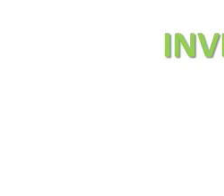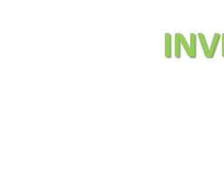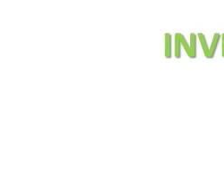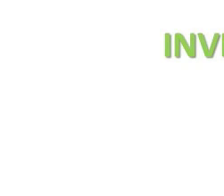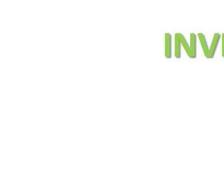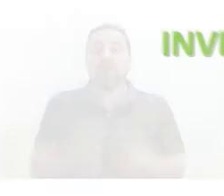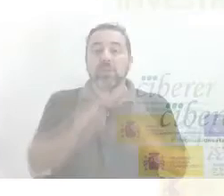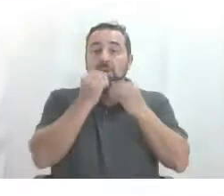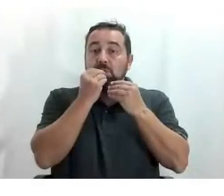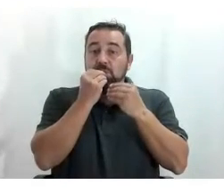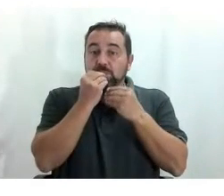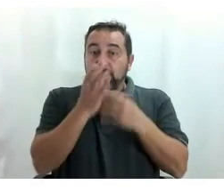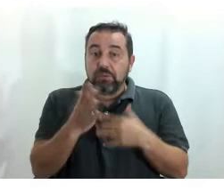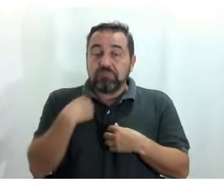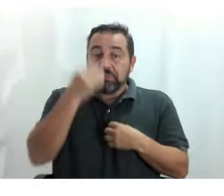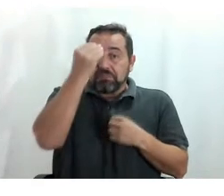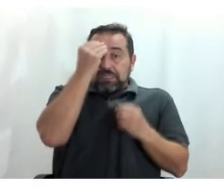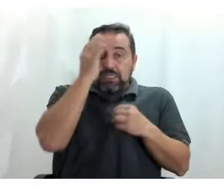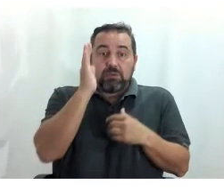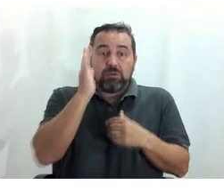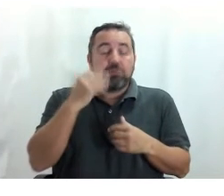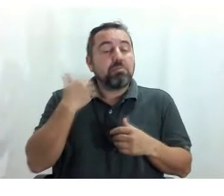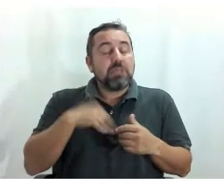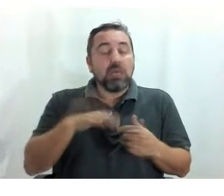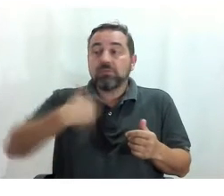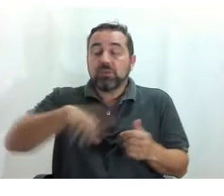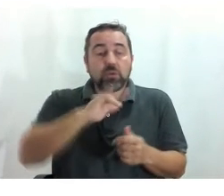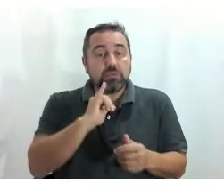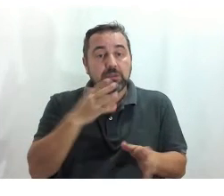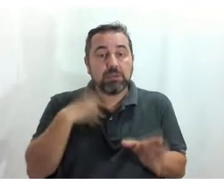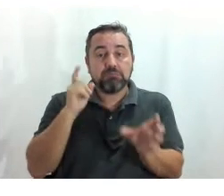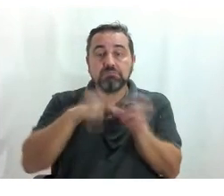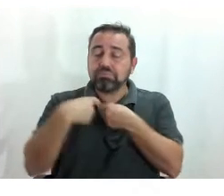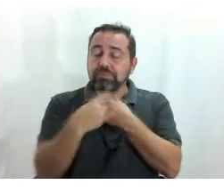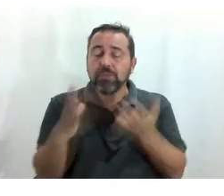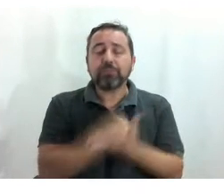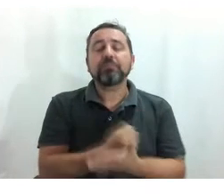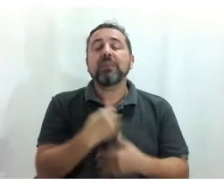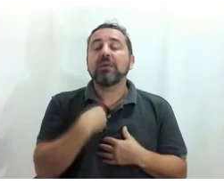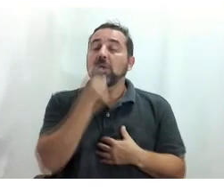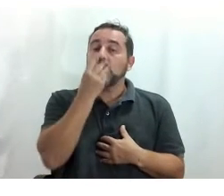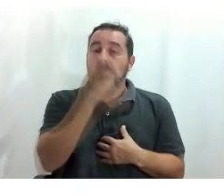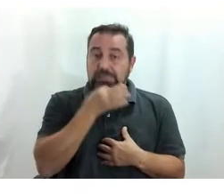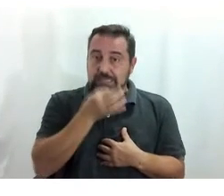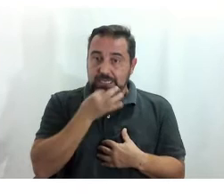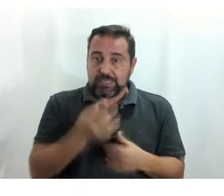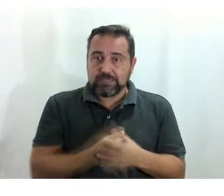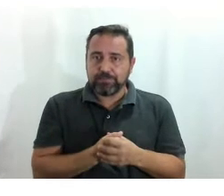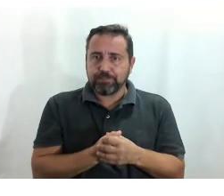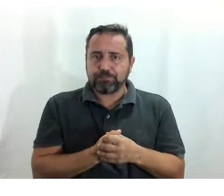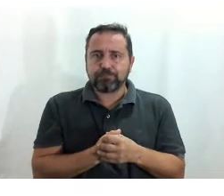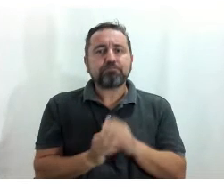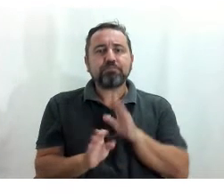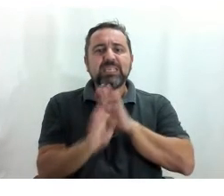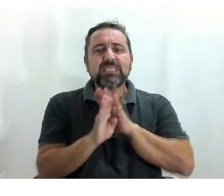Bueno, pues creo que estamos todos. Muy buenas tardes. Seguimos con